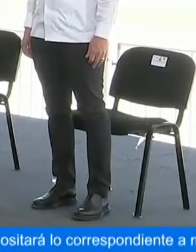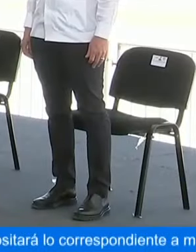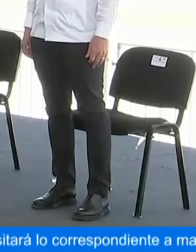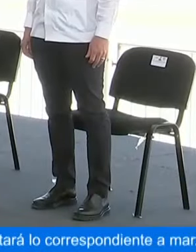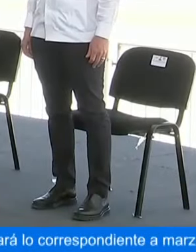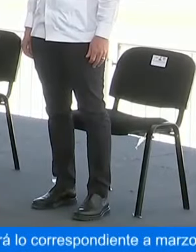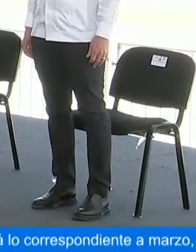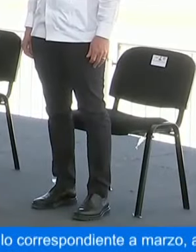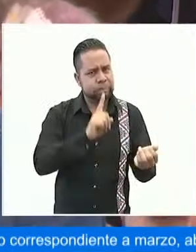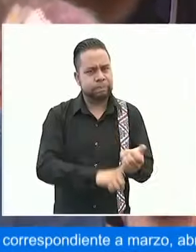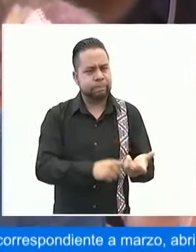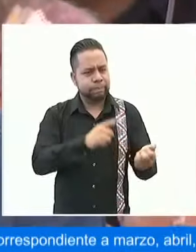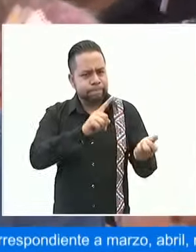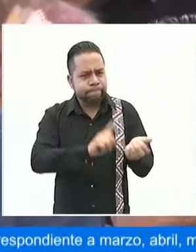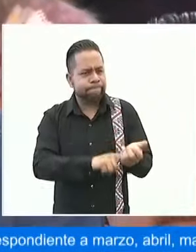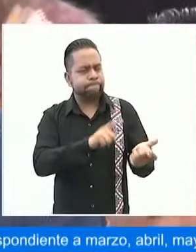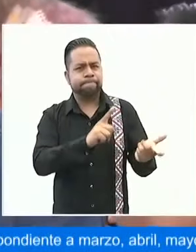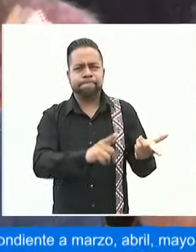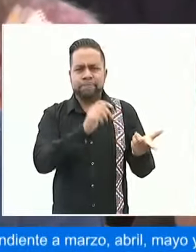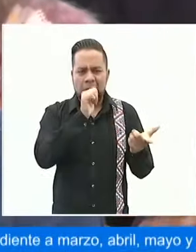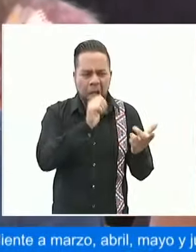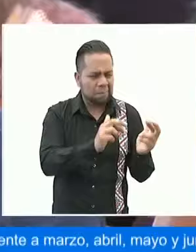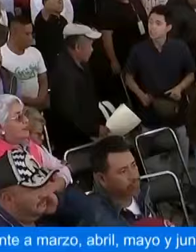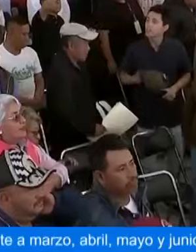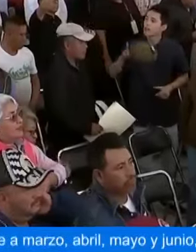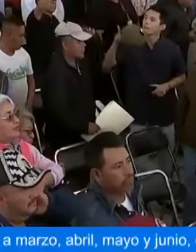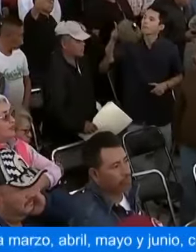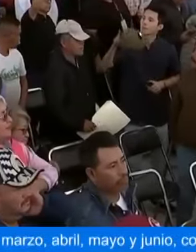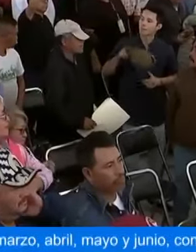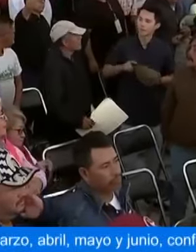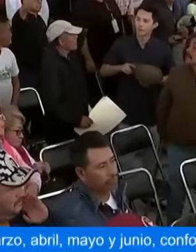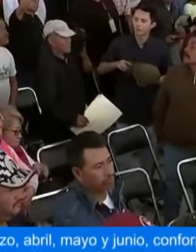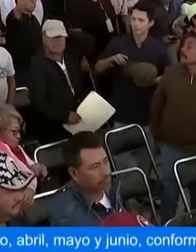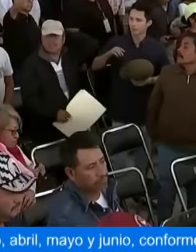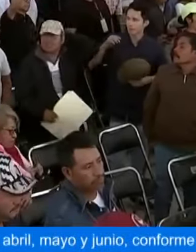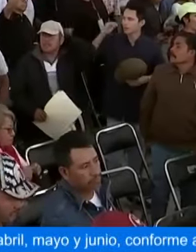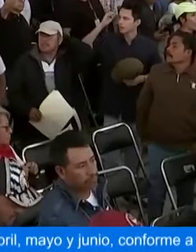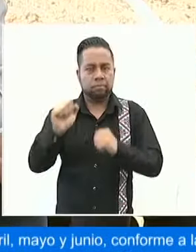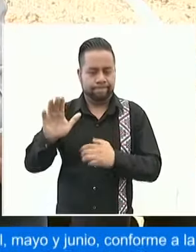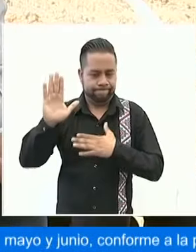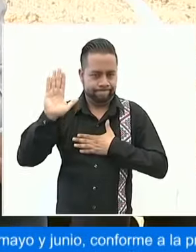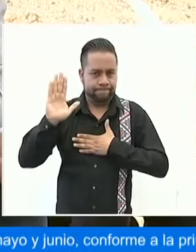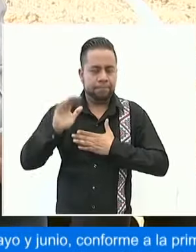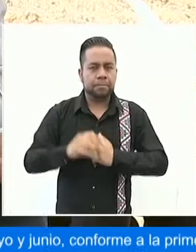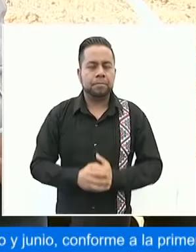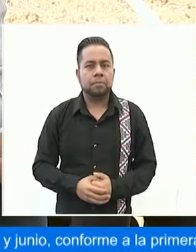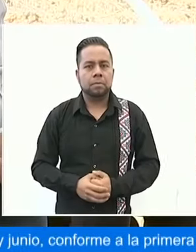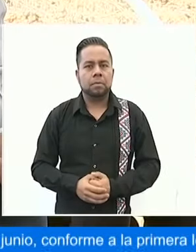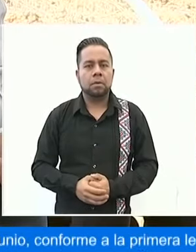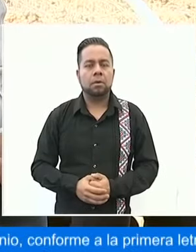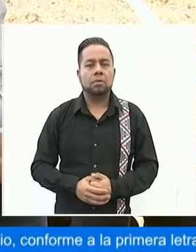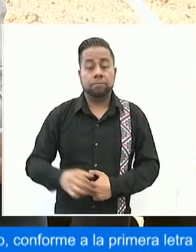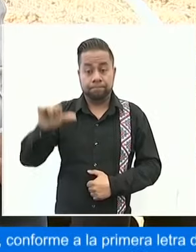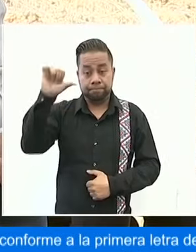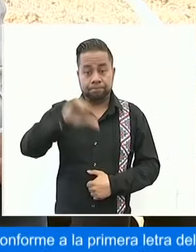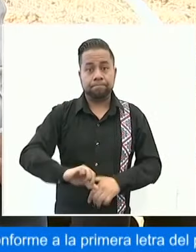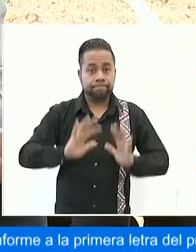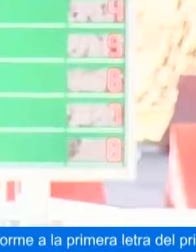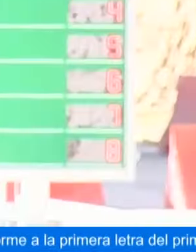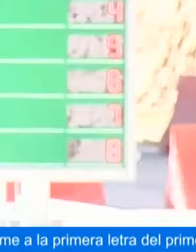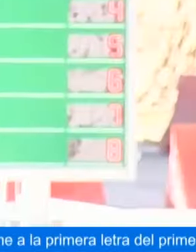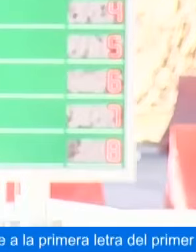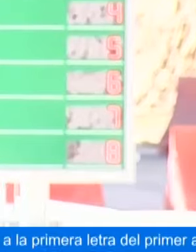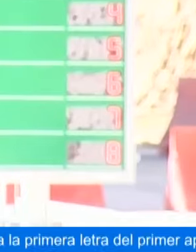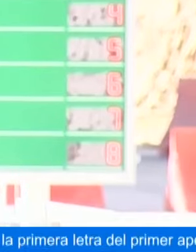recibieron tal fue el descontento que incluso le gritaron que se fuera sin embargo pues murat apado por el presidente